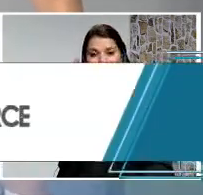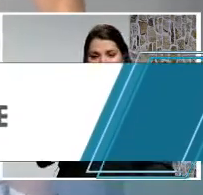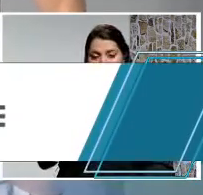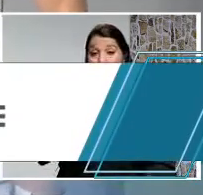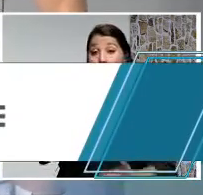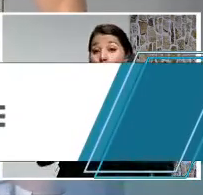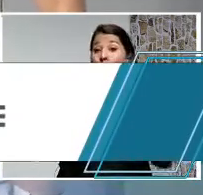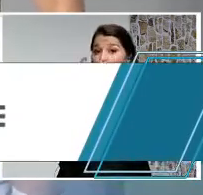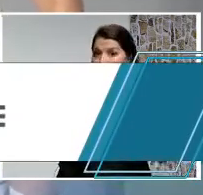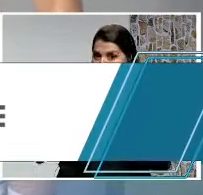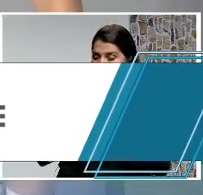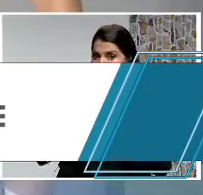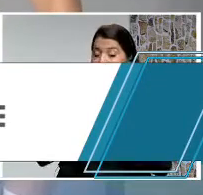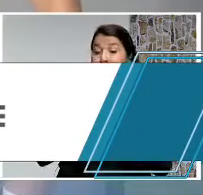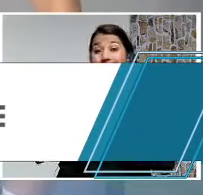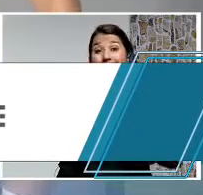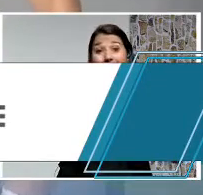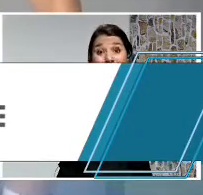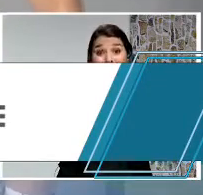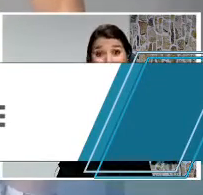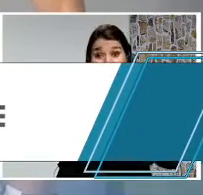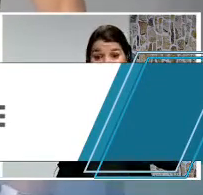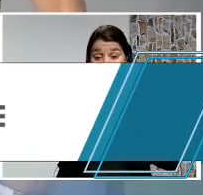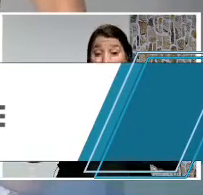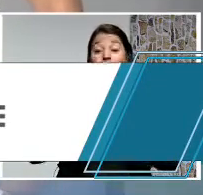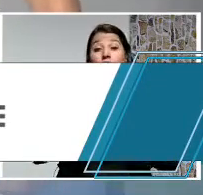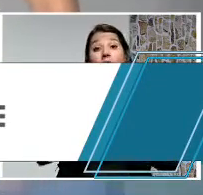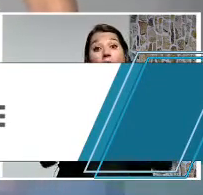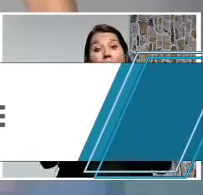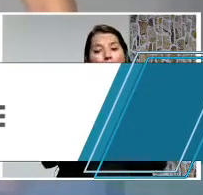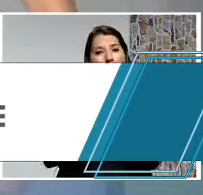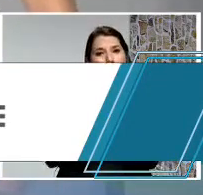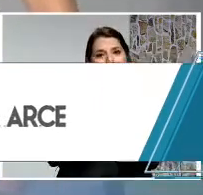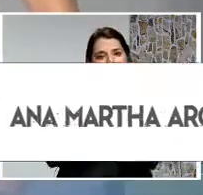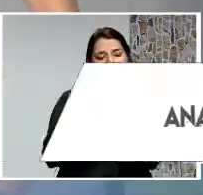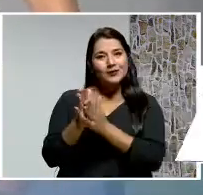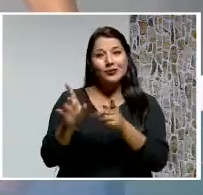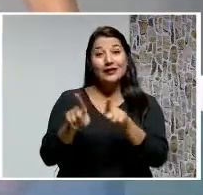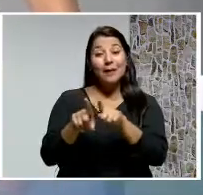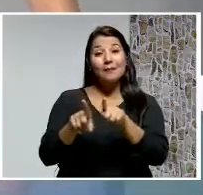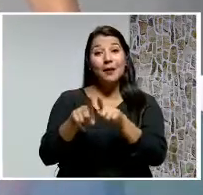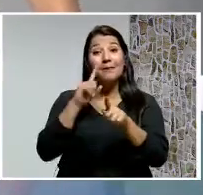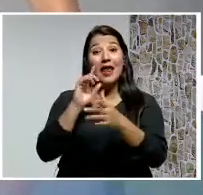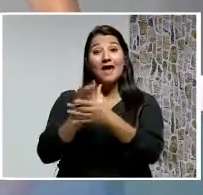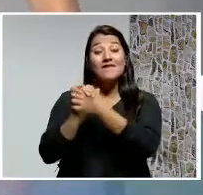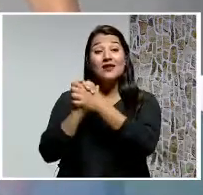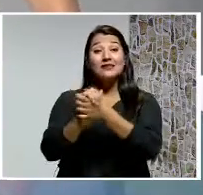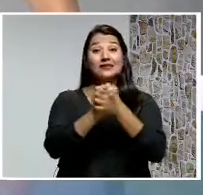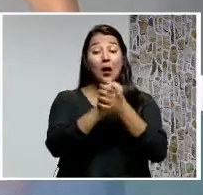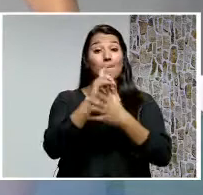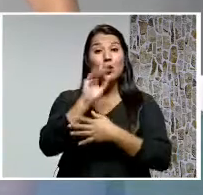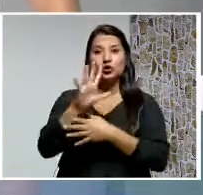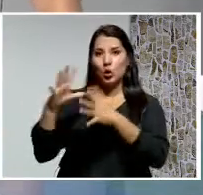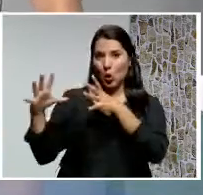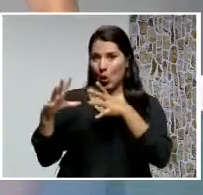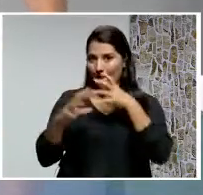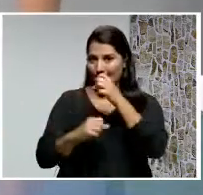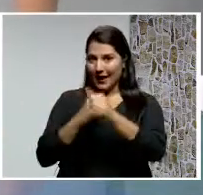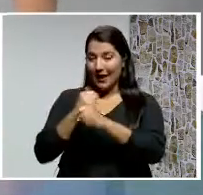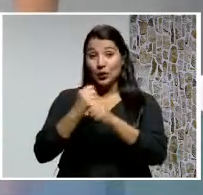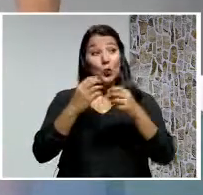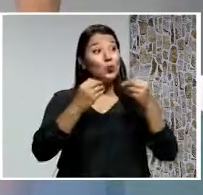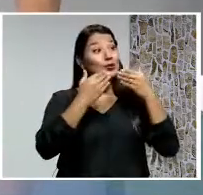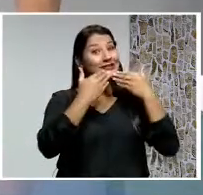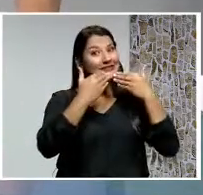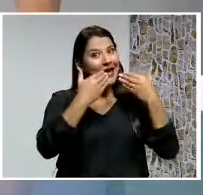buenas noches, don Ernesto, y amigos televidentes. Aprovecho este saludo también para felicitarlo por su cumpleaños. Muchas gracias.